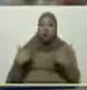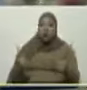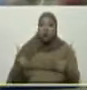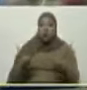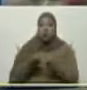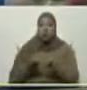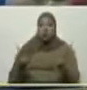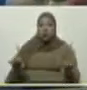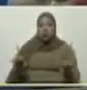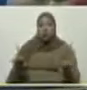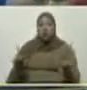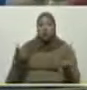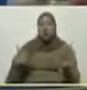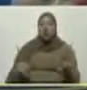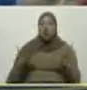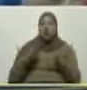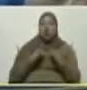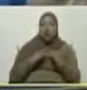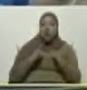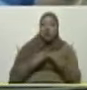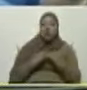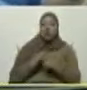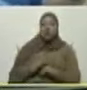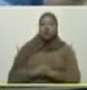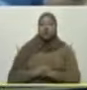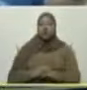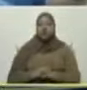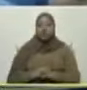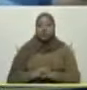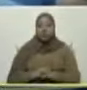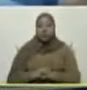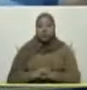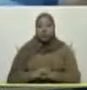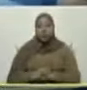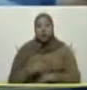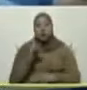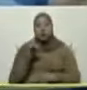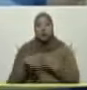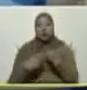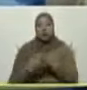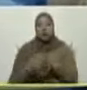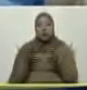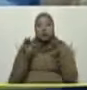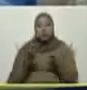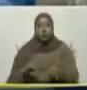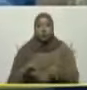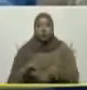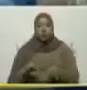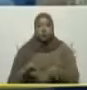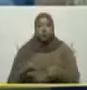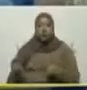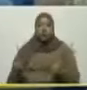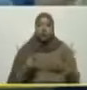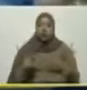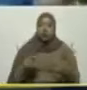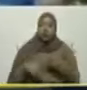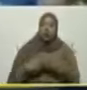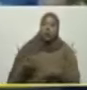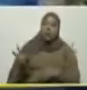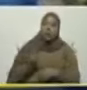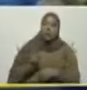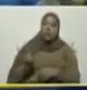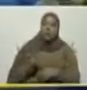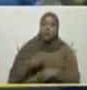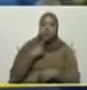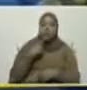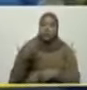educación pública de la vivienda diálogo social en segundo lugar las dos prioridades de los venezolanos y venezolanas de